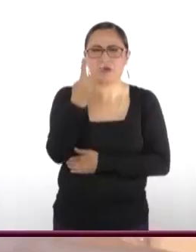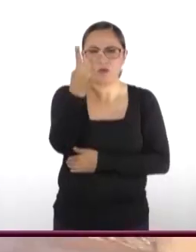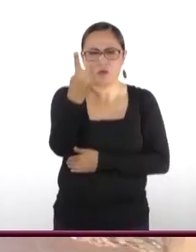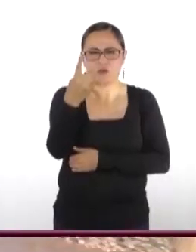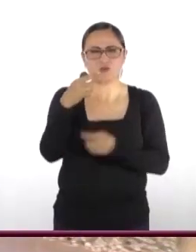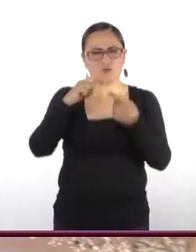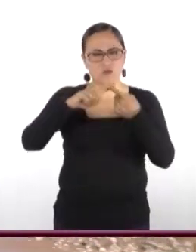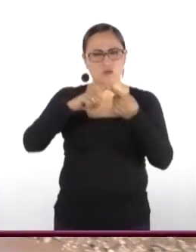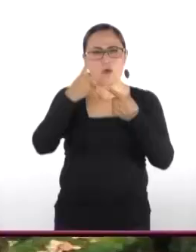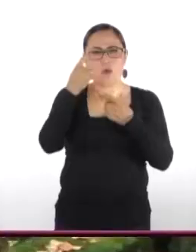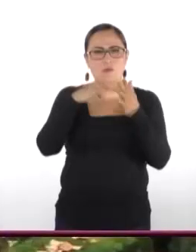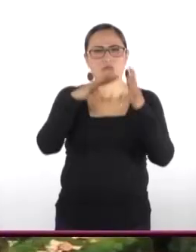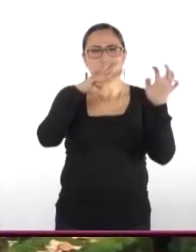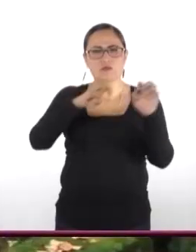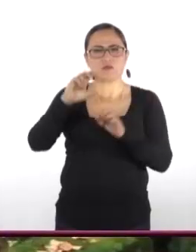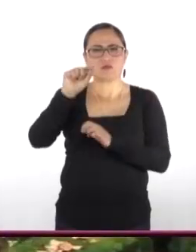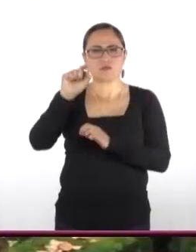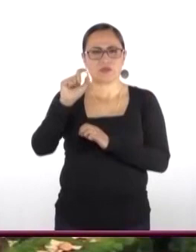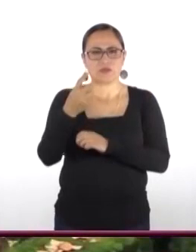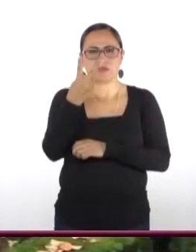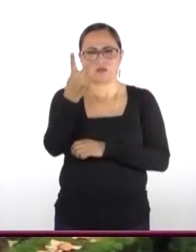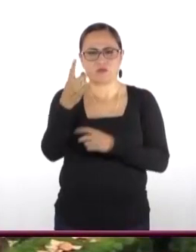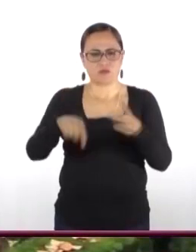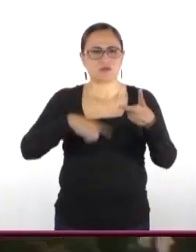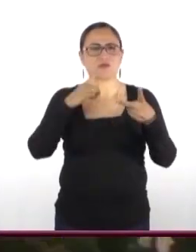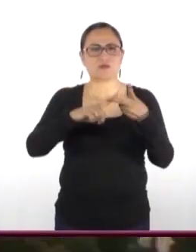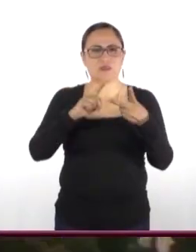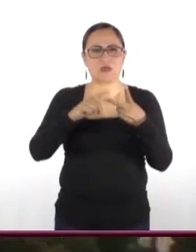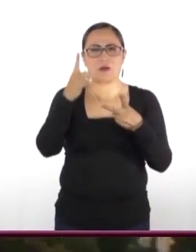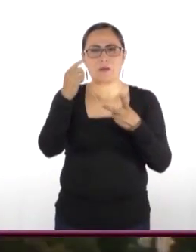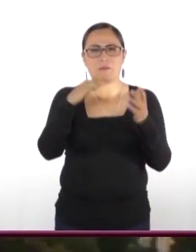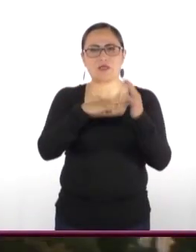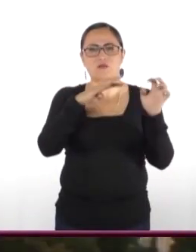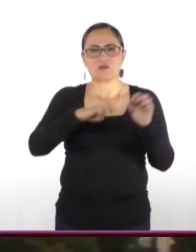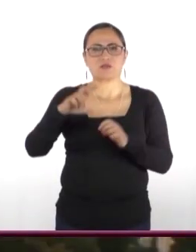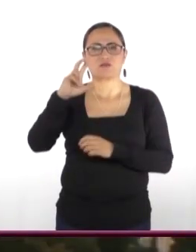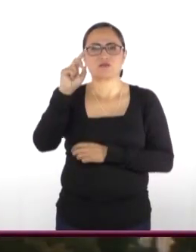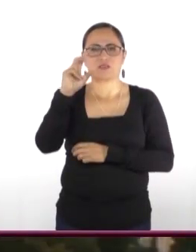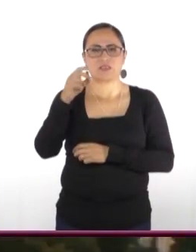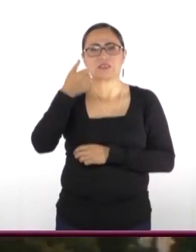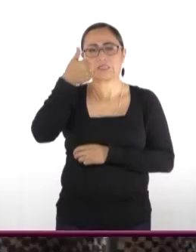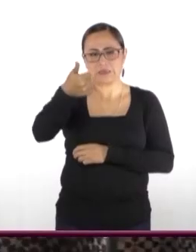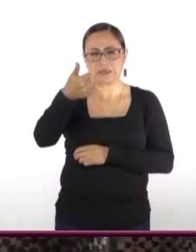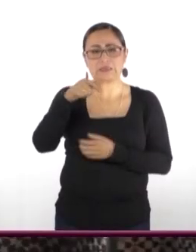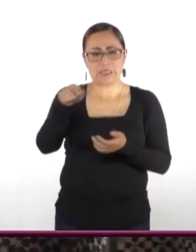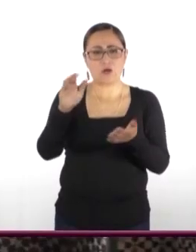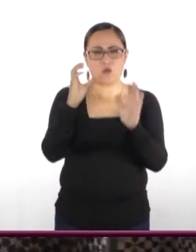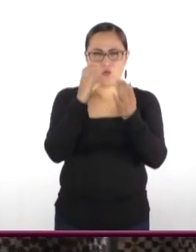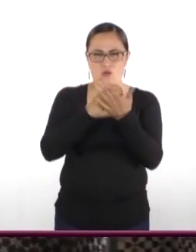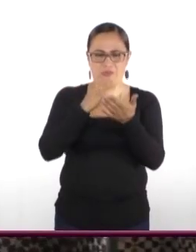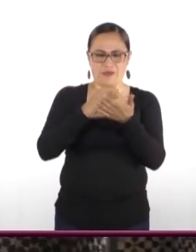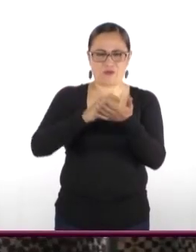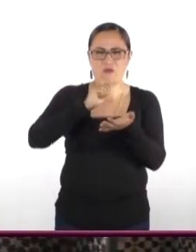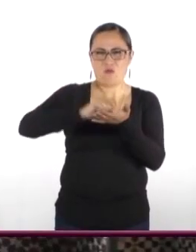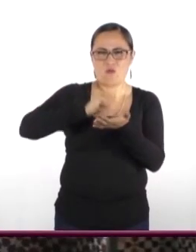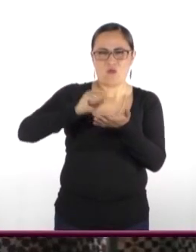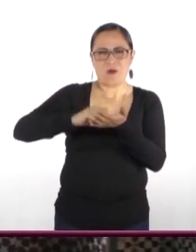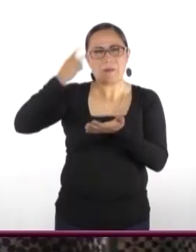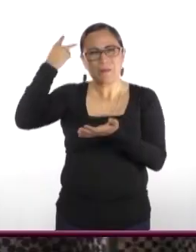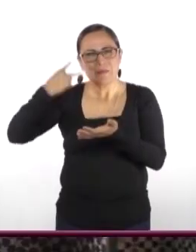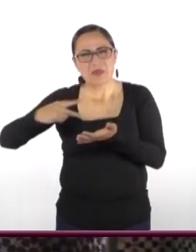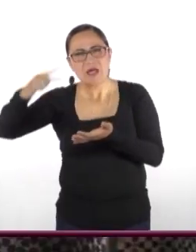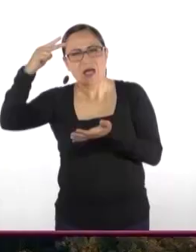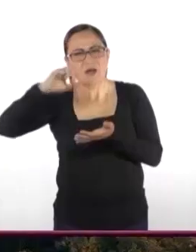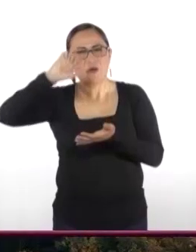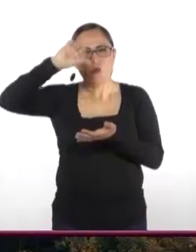maravilloso lugar. El primero fue en 1922 y el segundo en 1936. Escribió en su diario